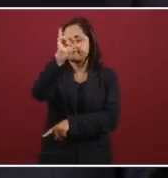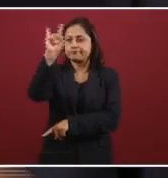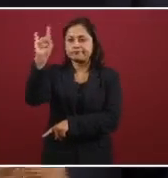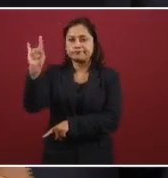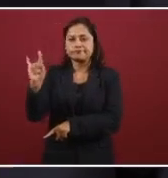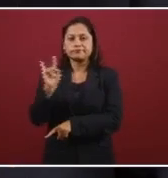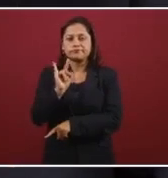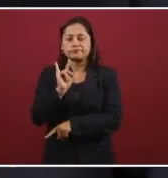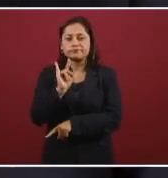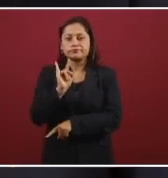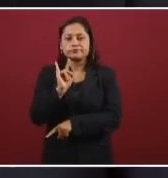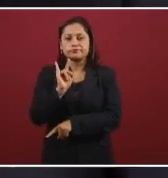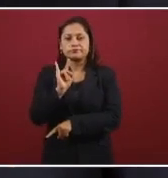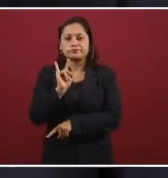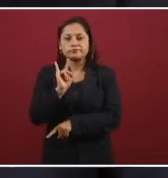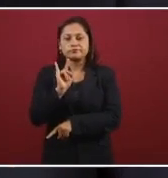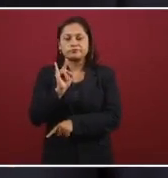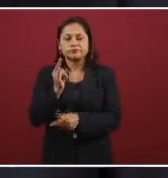no solo de